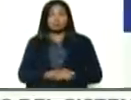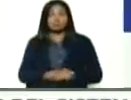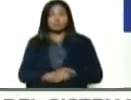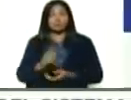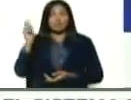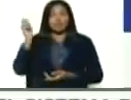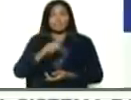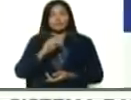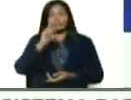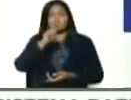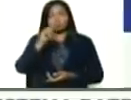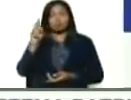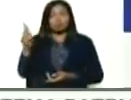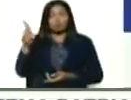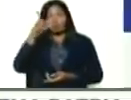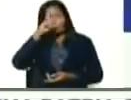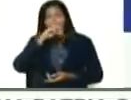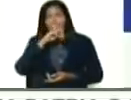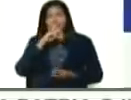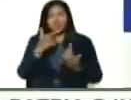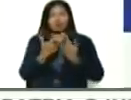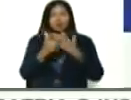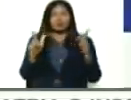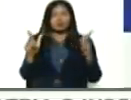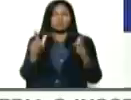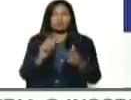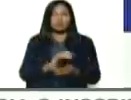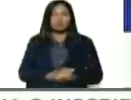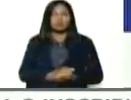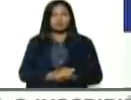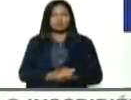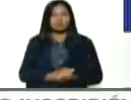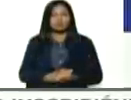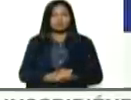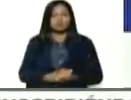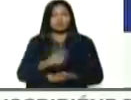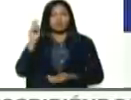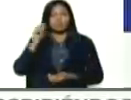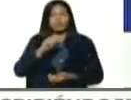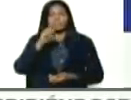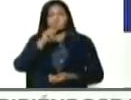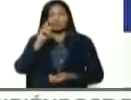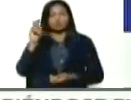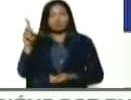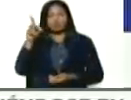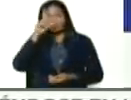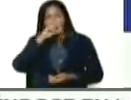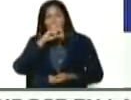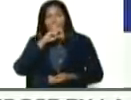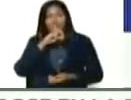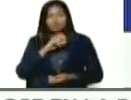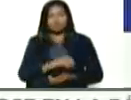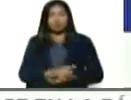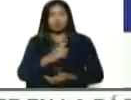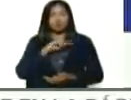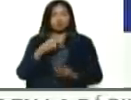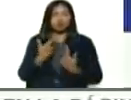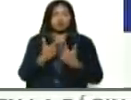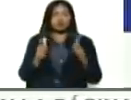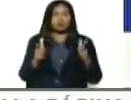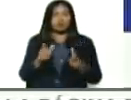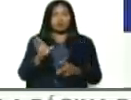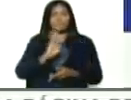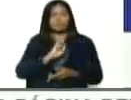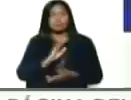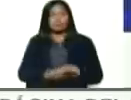de los 200 años de la libertad viene el mes de los 200 años en que nuestros libertadores y